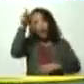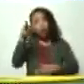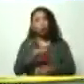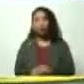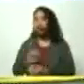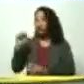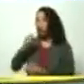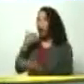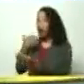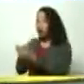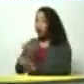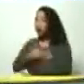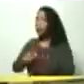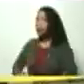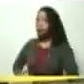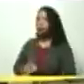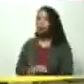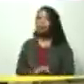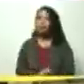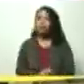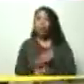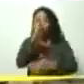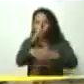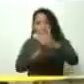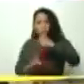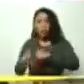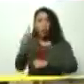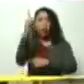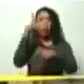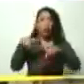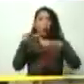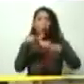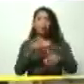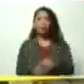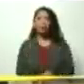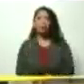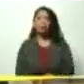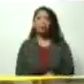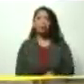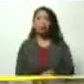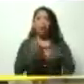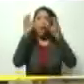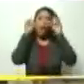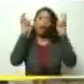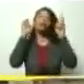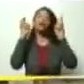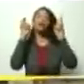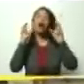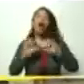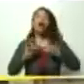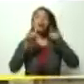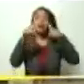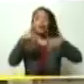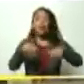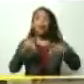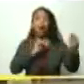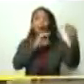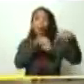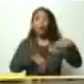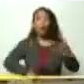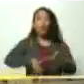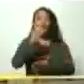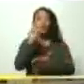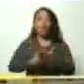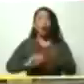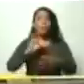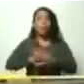presidente muy brevemente en primer lugar el elemento inicial de este acuerdo firmado